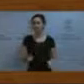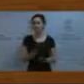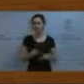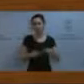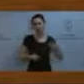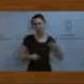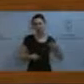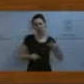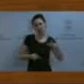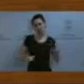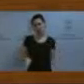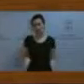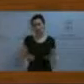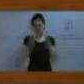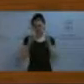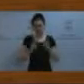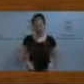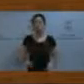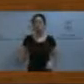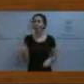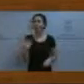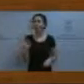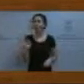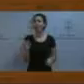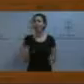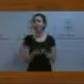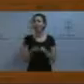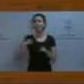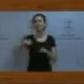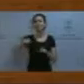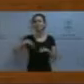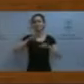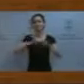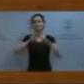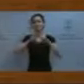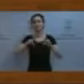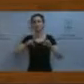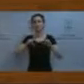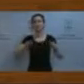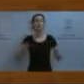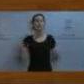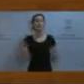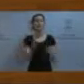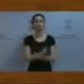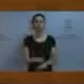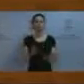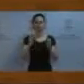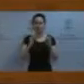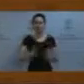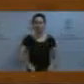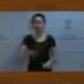opciones, o dimitir o que el señor presidente del Principado la cese, porque ya no hay salida